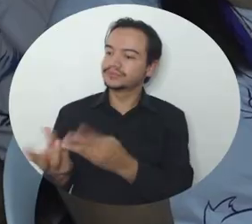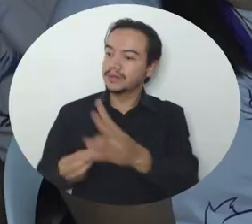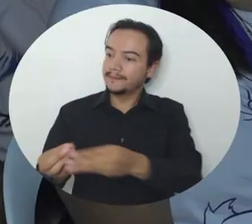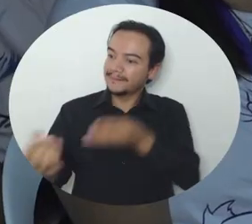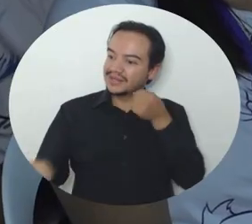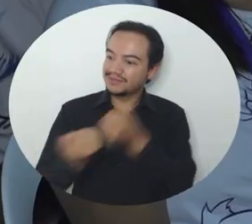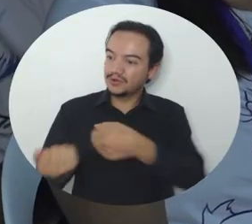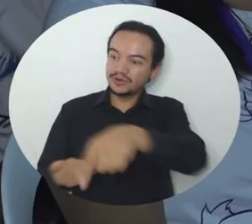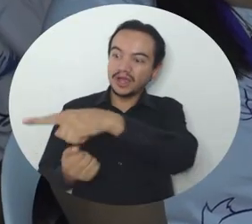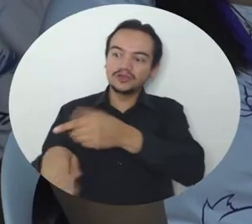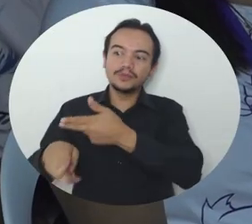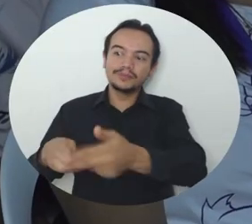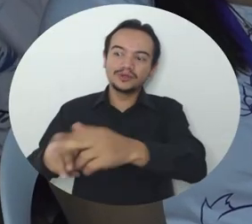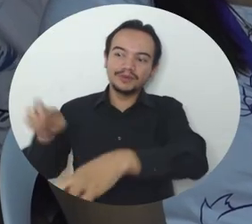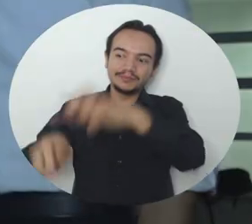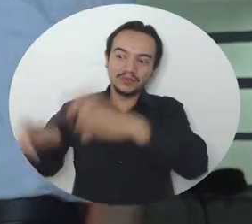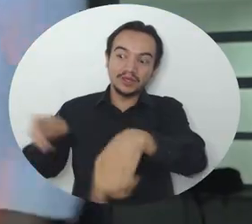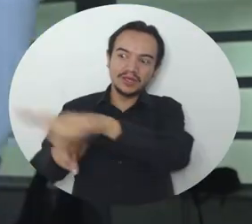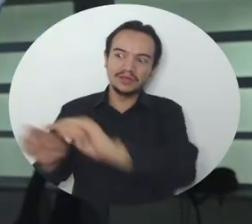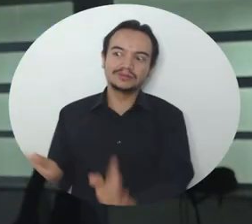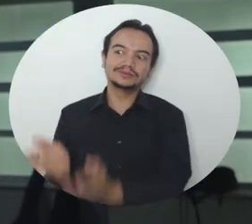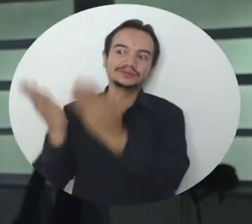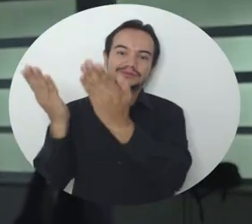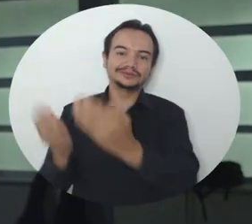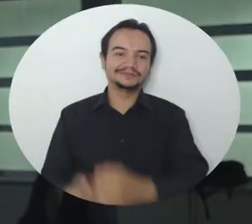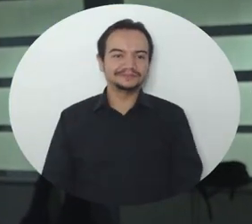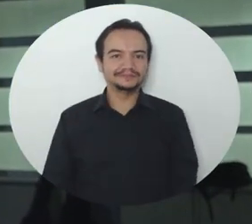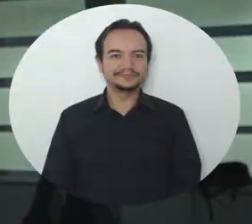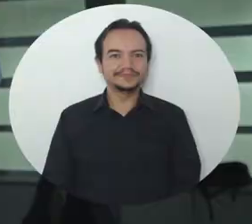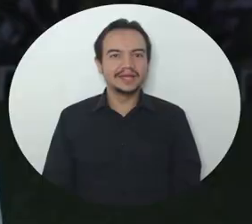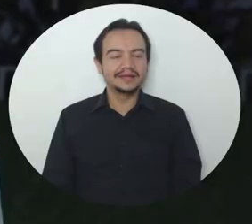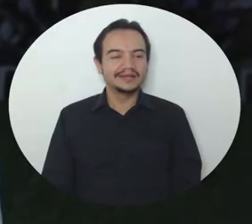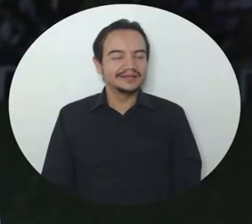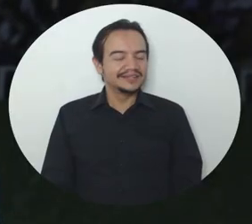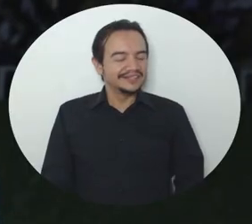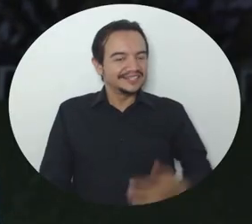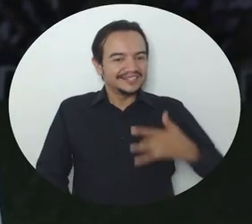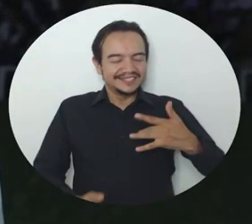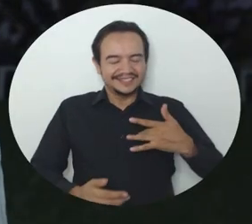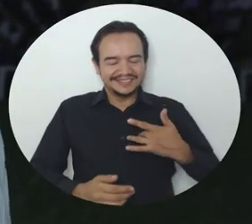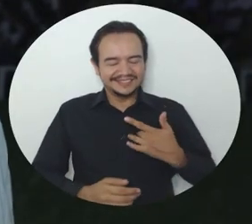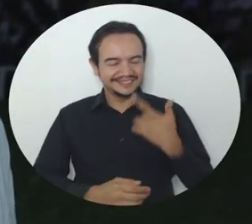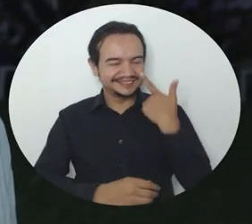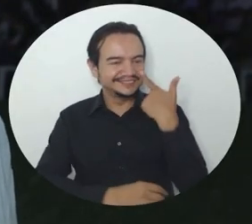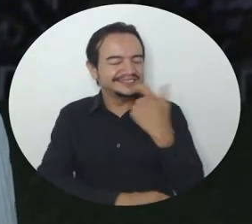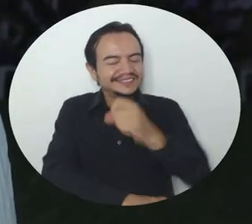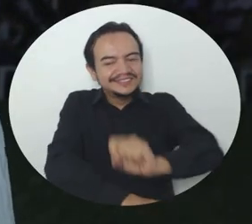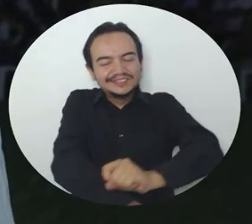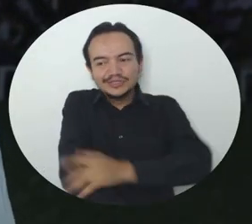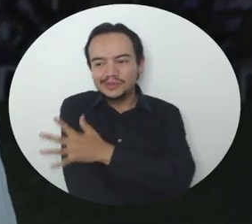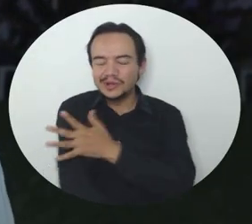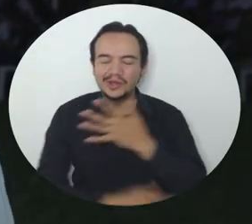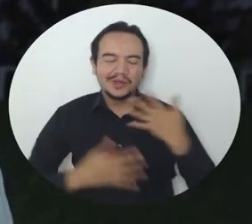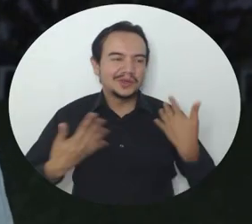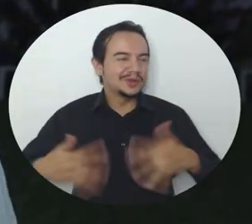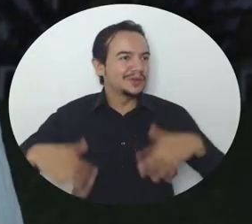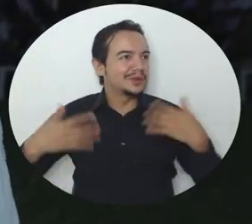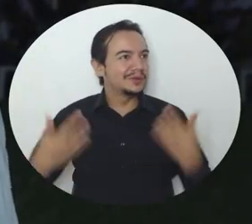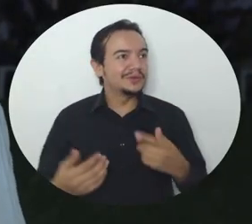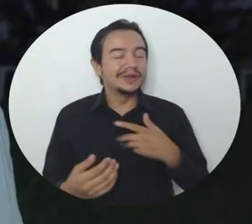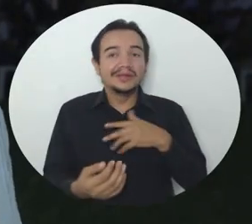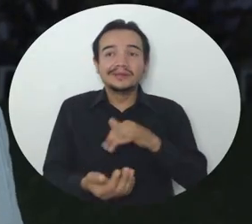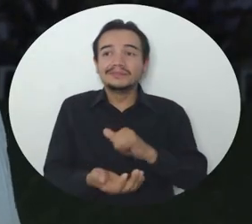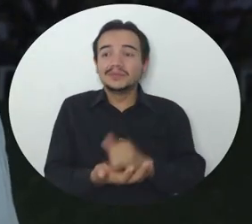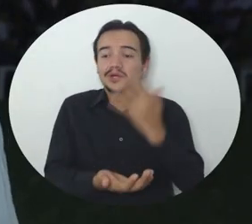apoyo a los futuros profesionales y contribuyendo así a su crecimiento integral es fabuloso extraordinario algo